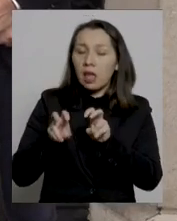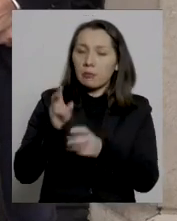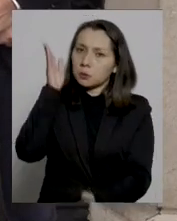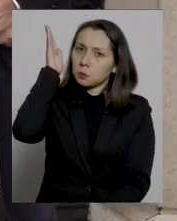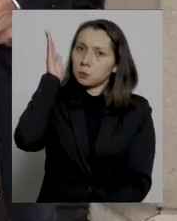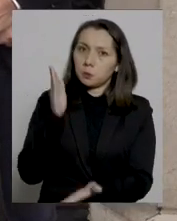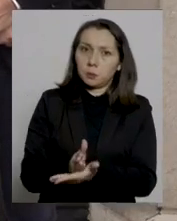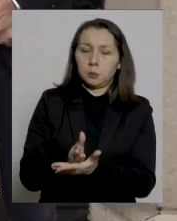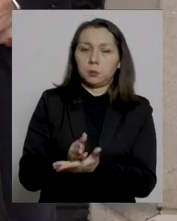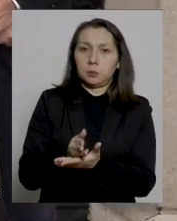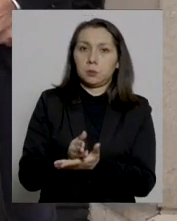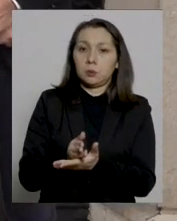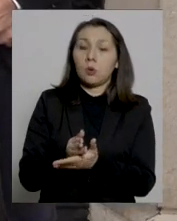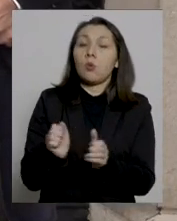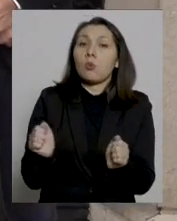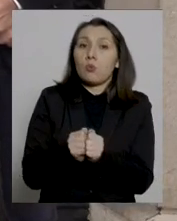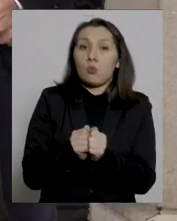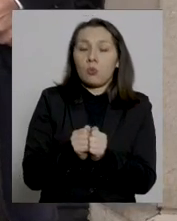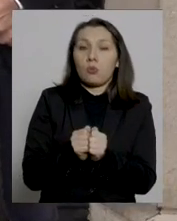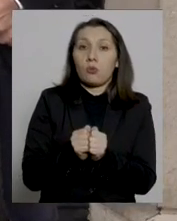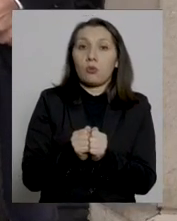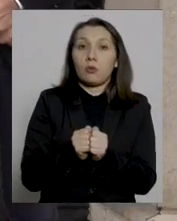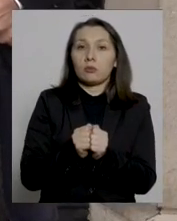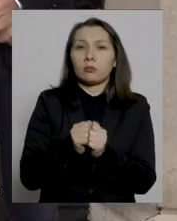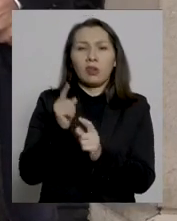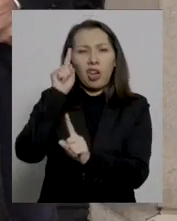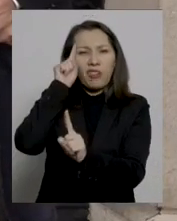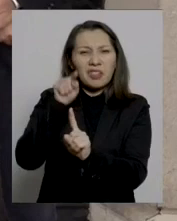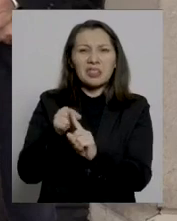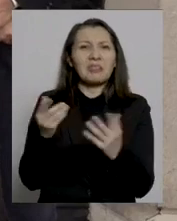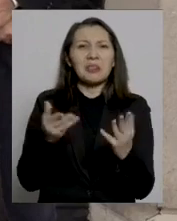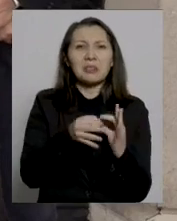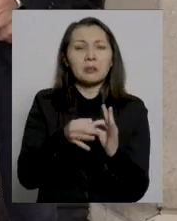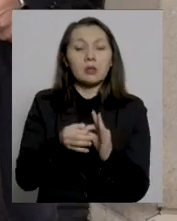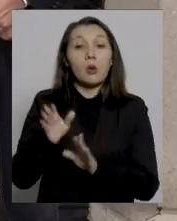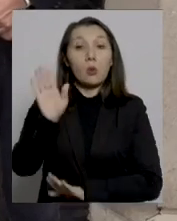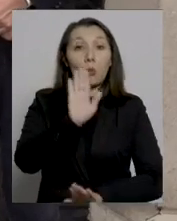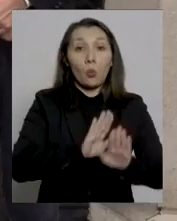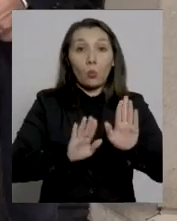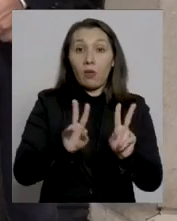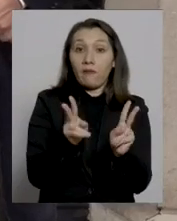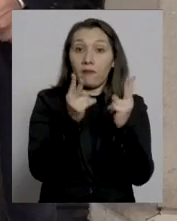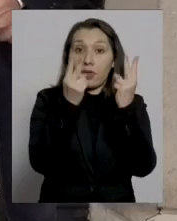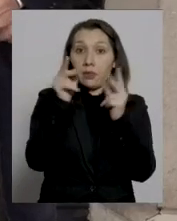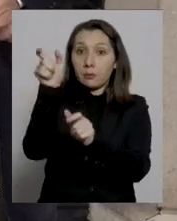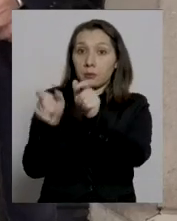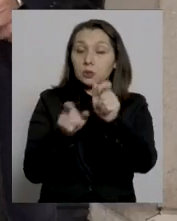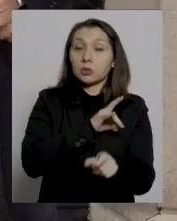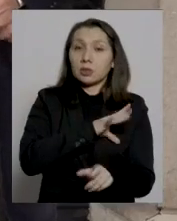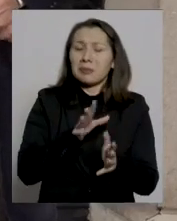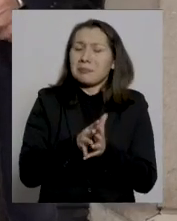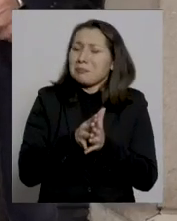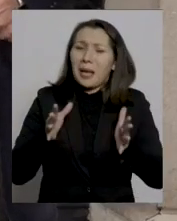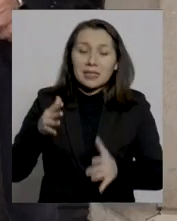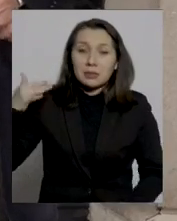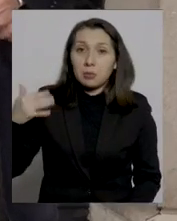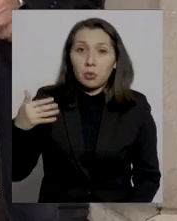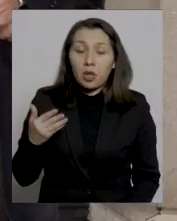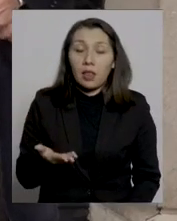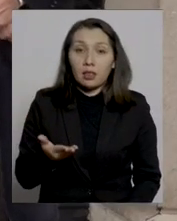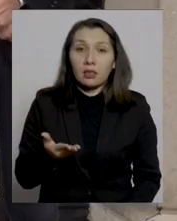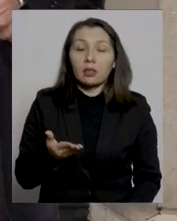aplicar, junto con el objetivo de resguardar la vida de los chilenos, que es lo más